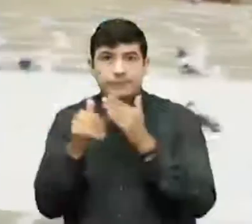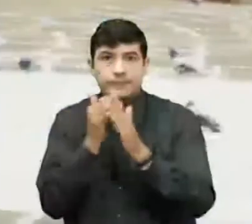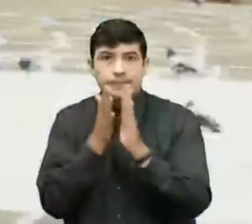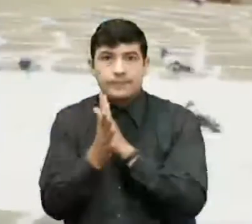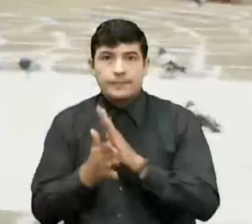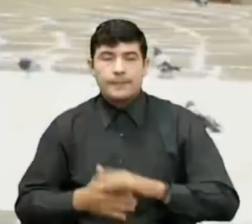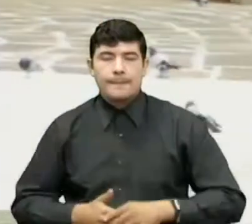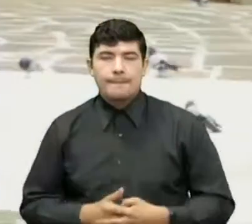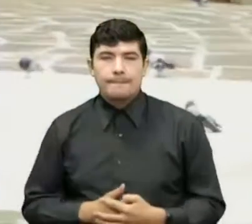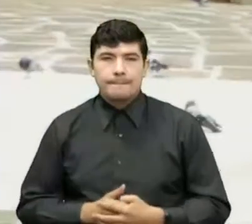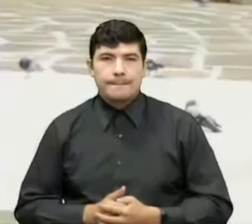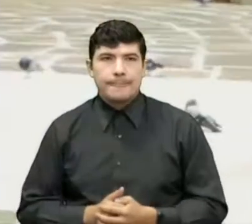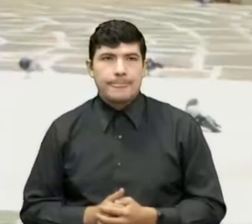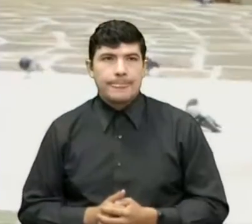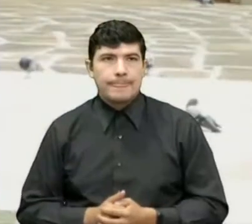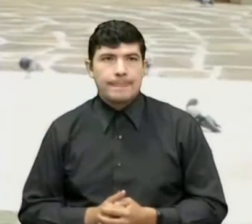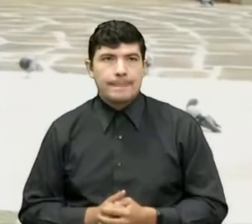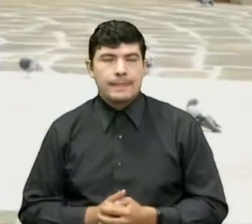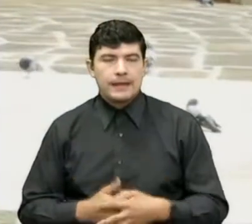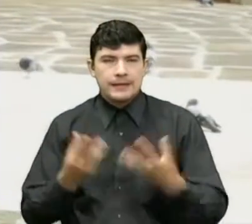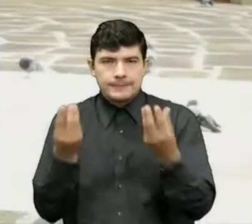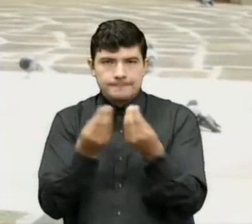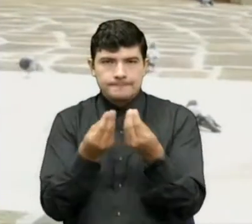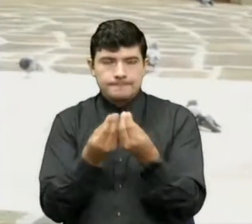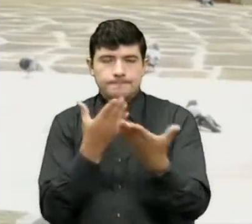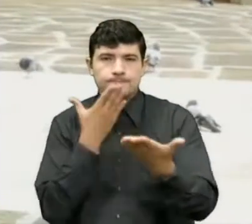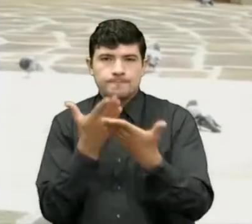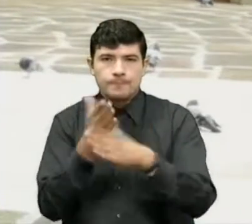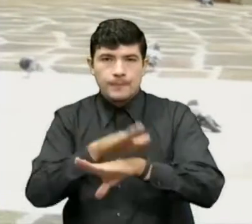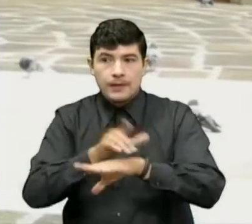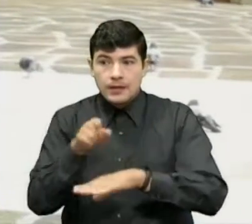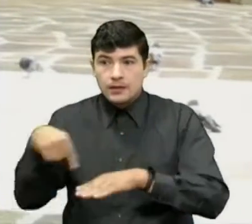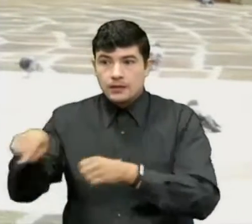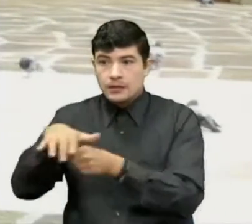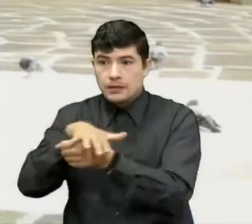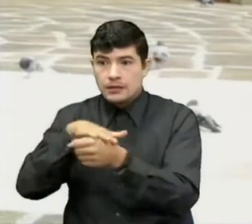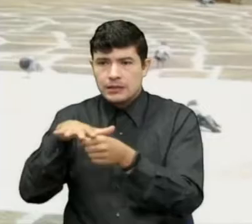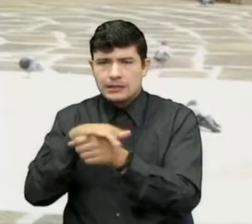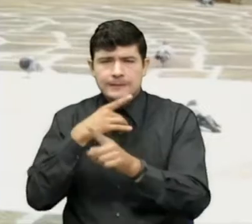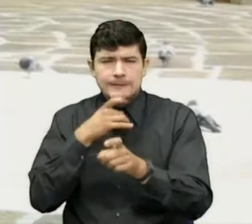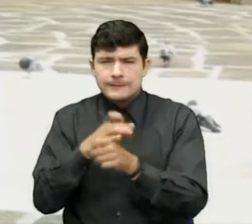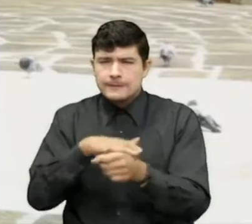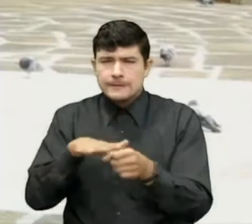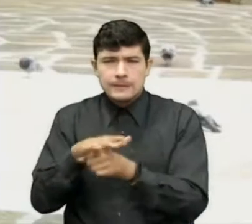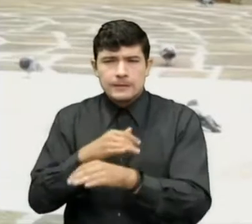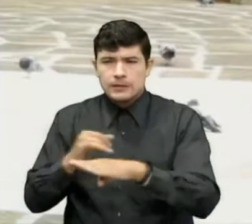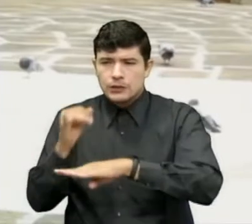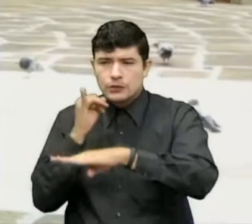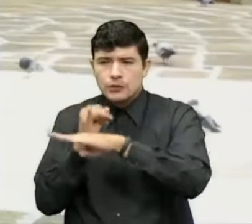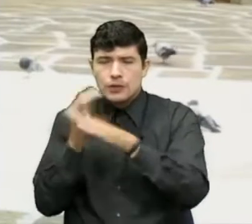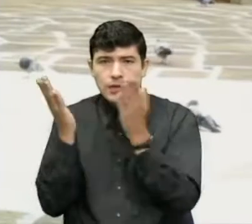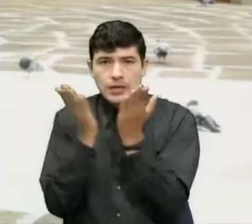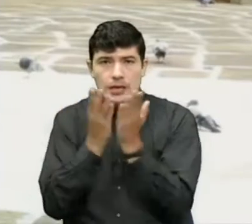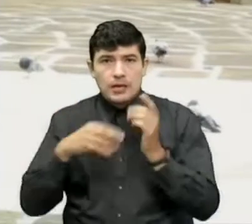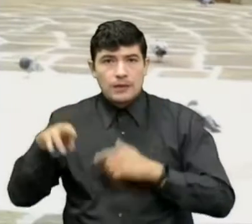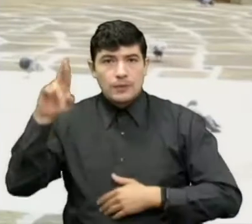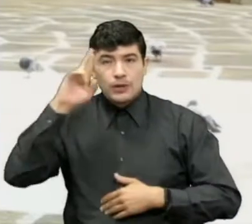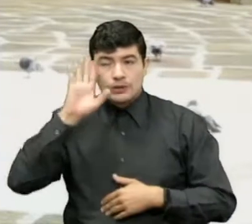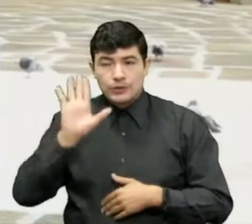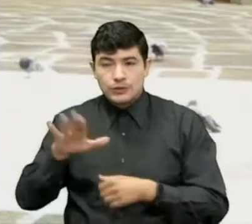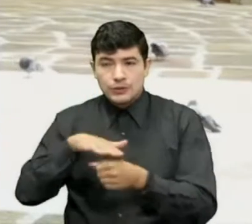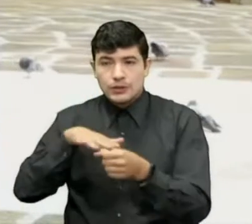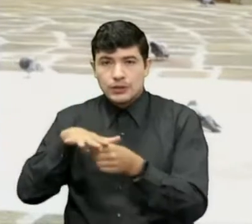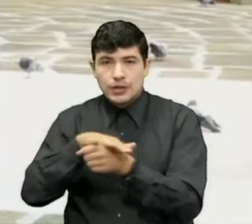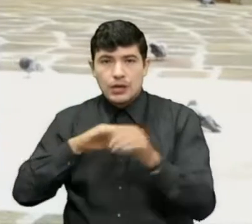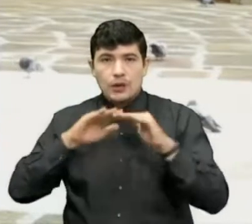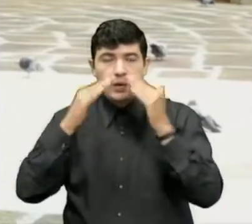compañeros televidentes muy buenas tardes esta situación se viene presentando en las diferentes instituciones educativas por eso en el caso del colegio